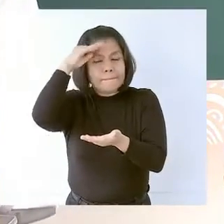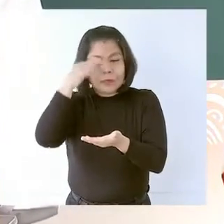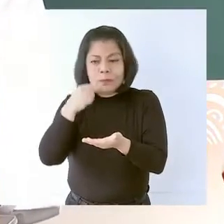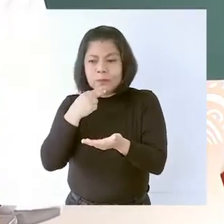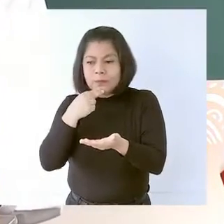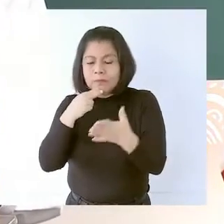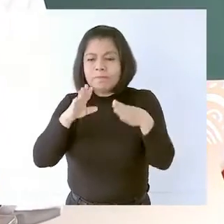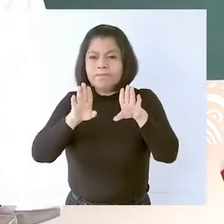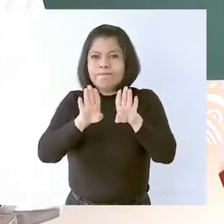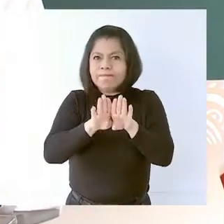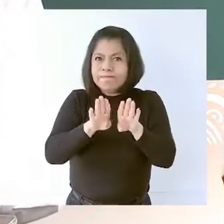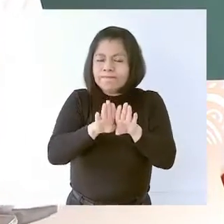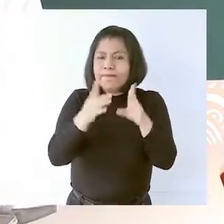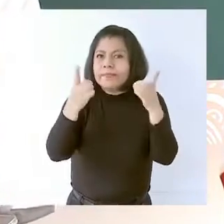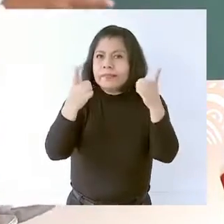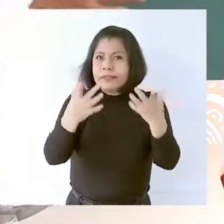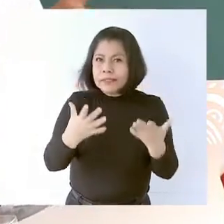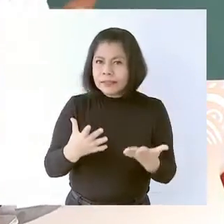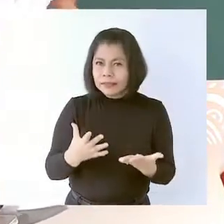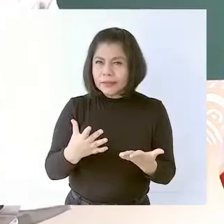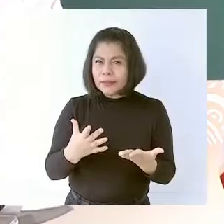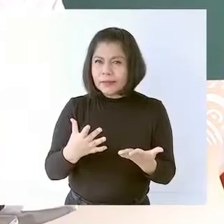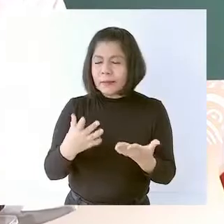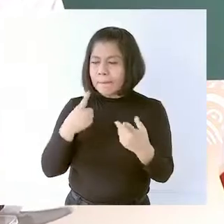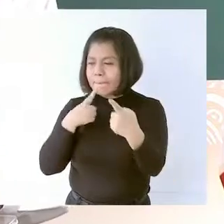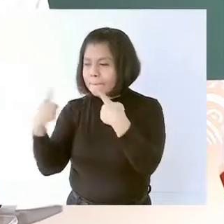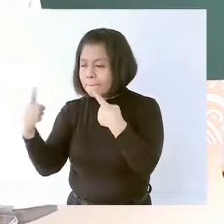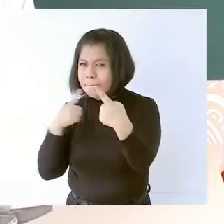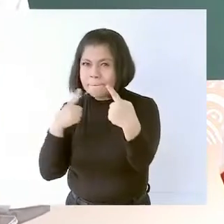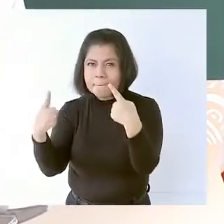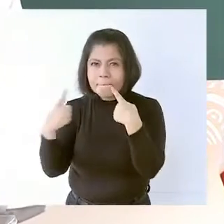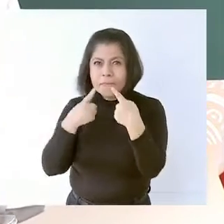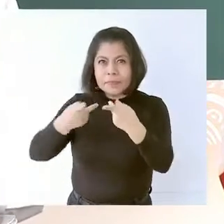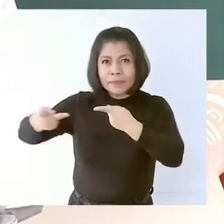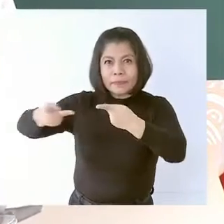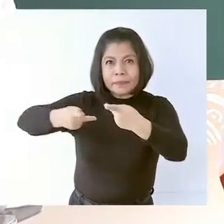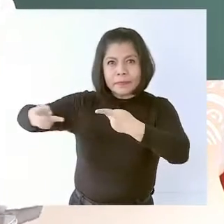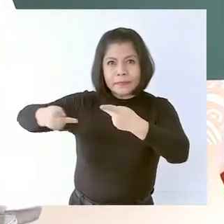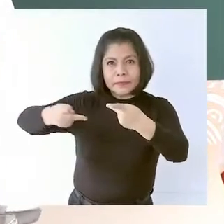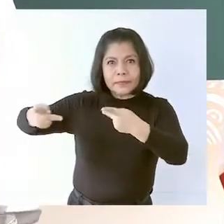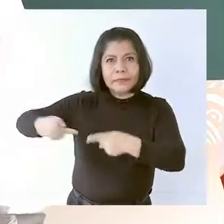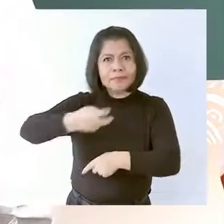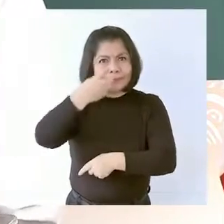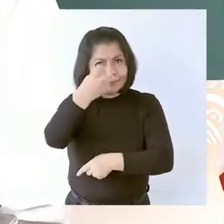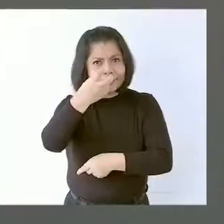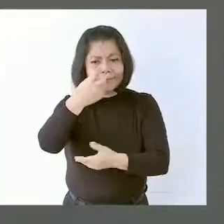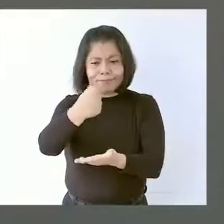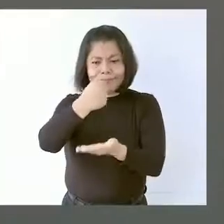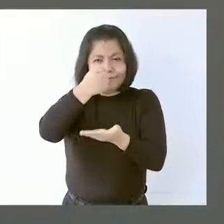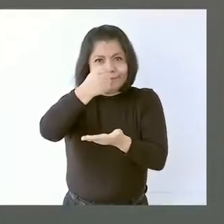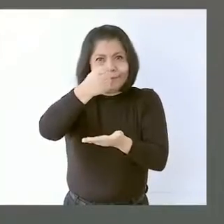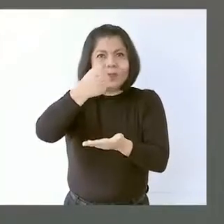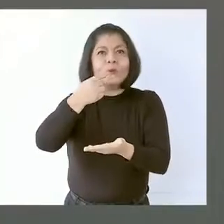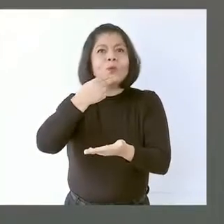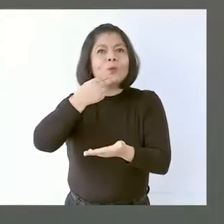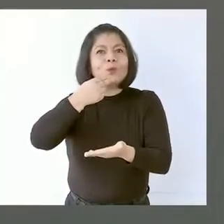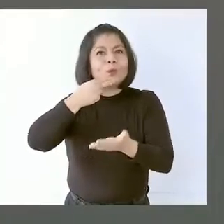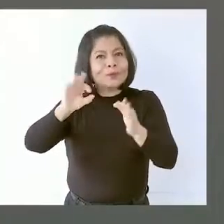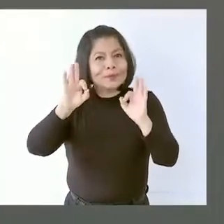cosas, porque se puede tener el presupuesto, pero ¿quién opera? ¿Quién